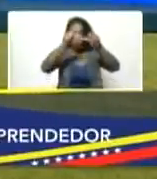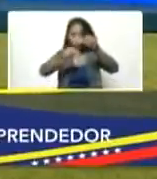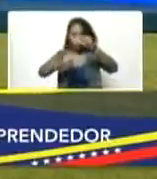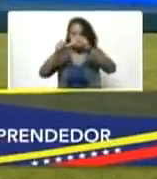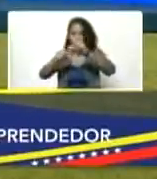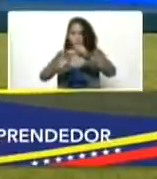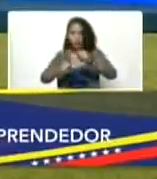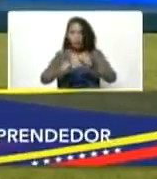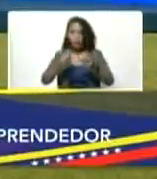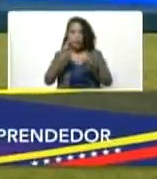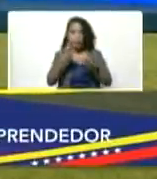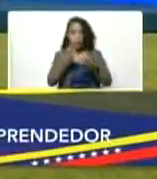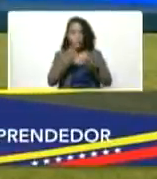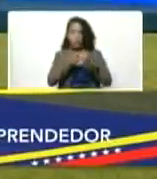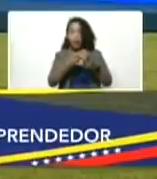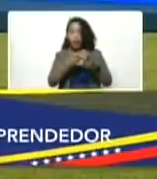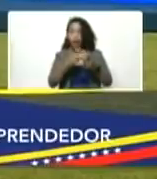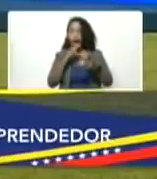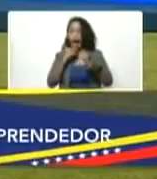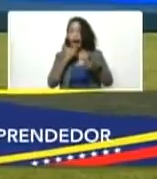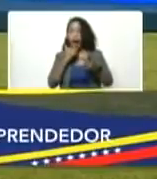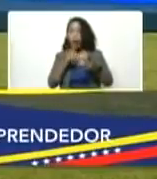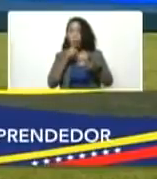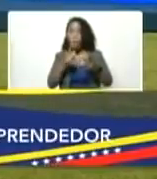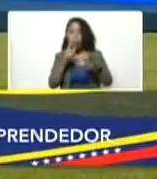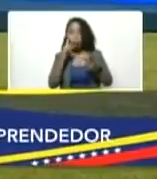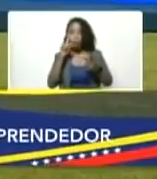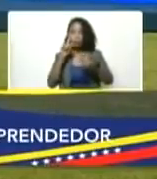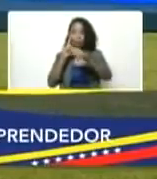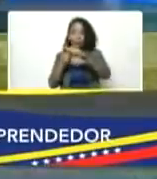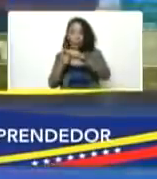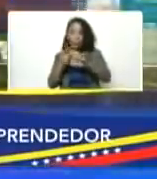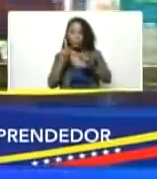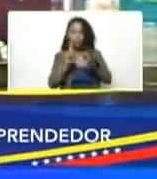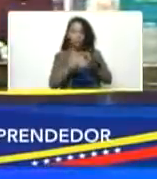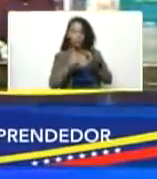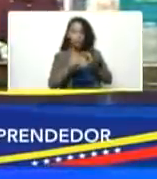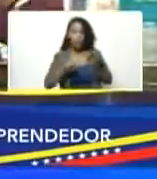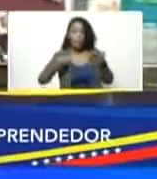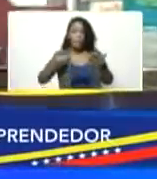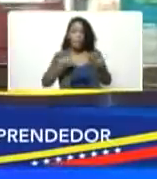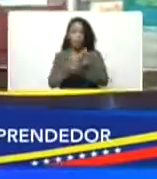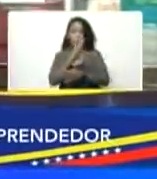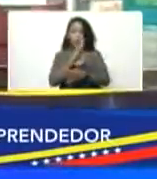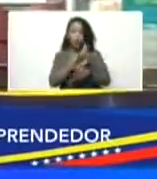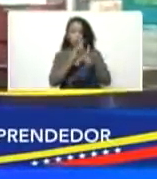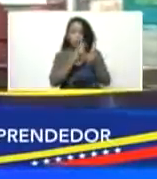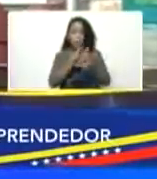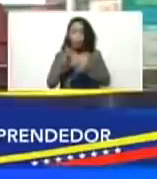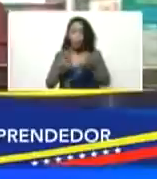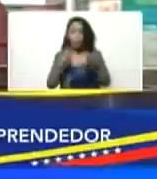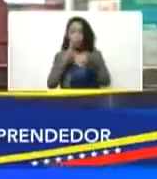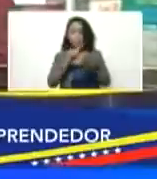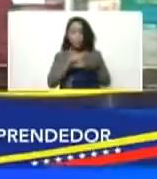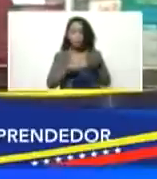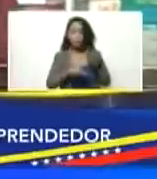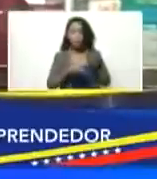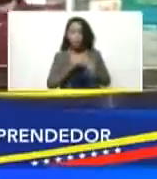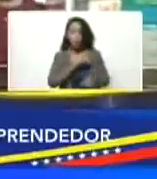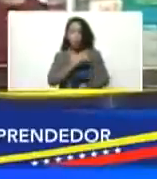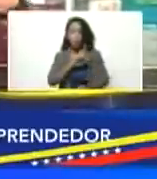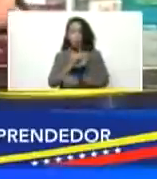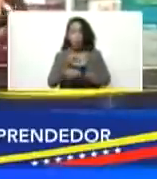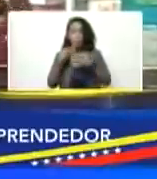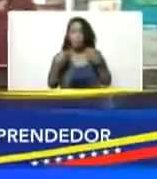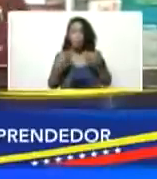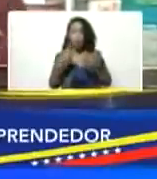la rectificación de lo que estuviera mal y el reimpulso de los planes. Cumplieron su papel